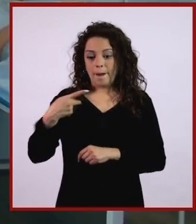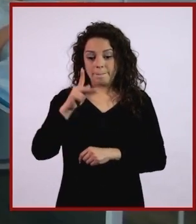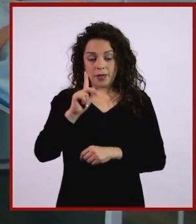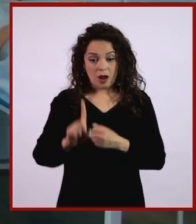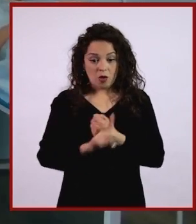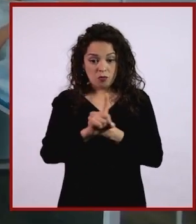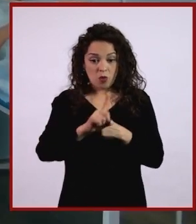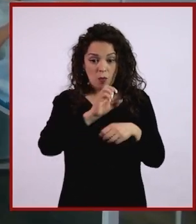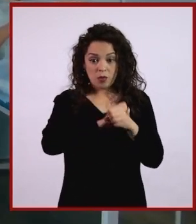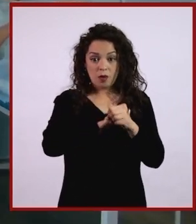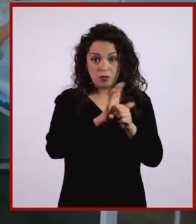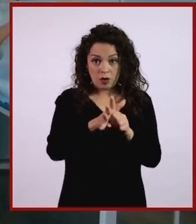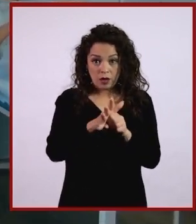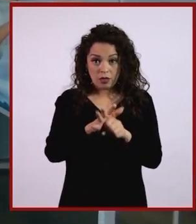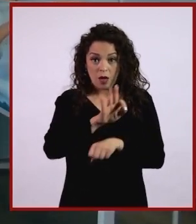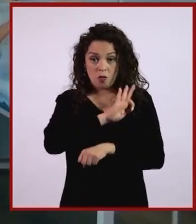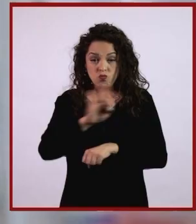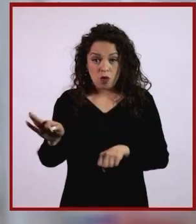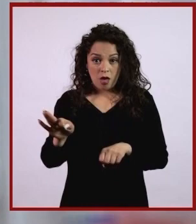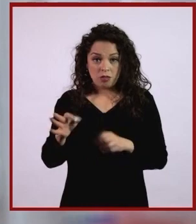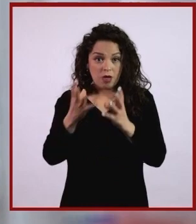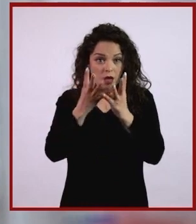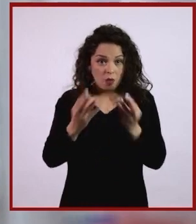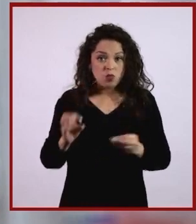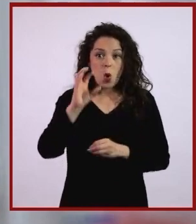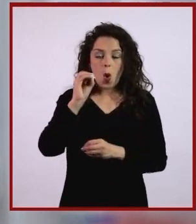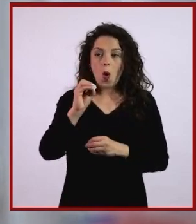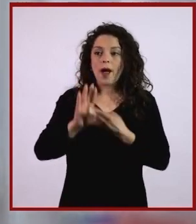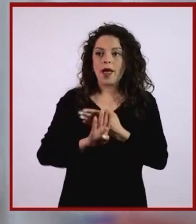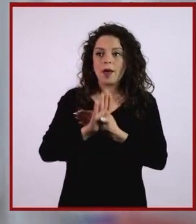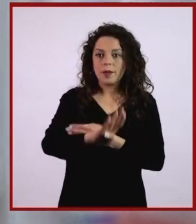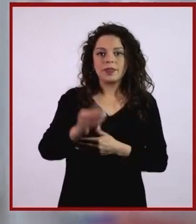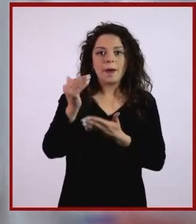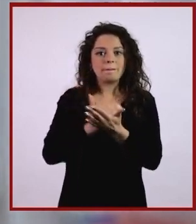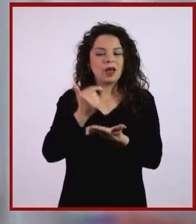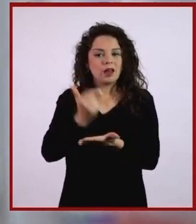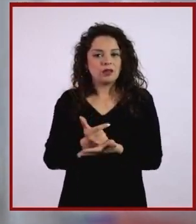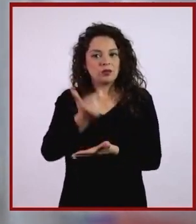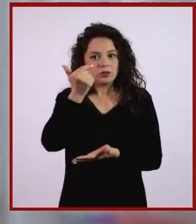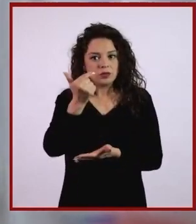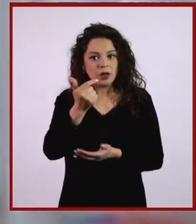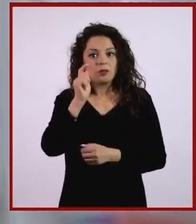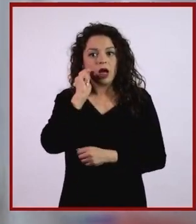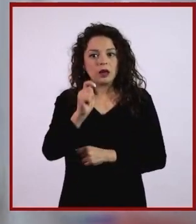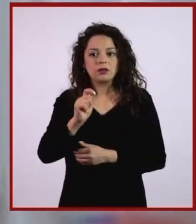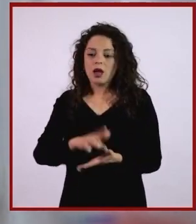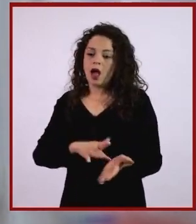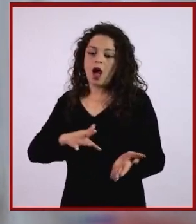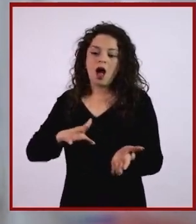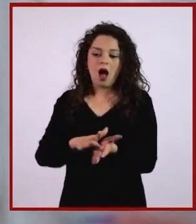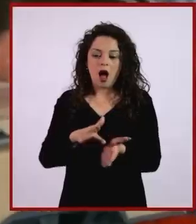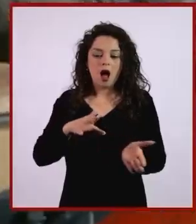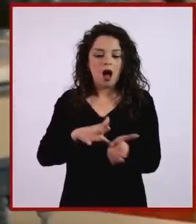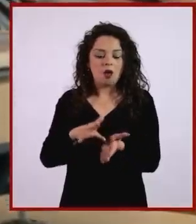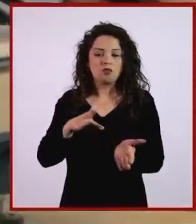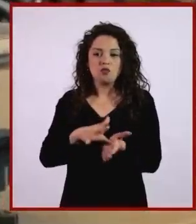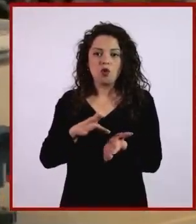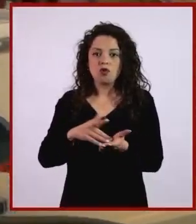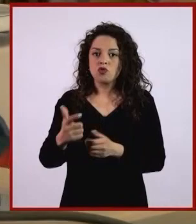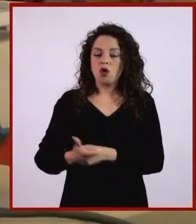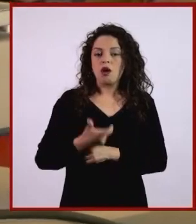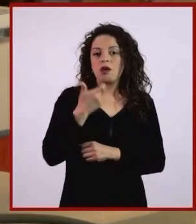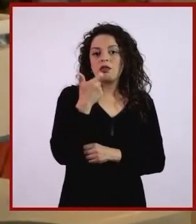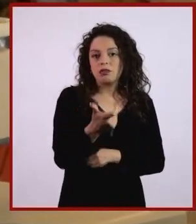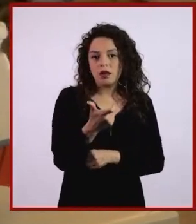buena parte del problema del COVID se hubiera podido, si no resolver, al menos hubiera sido menos grave, si se hubiera implementado un apoyo económico extraordinario como